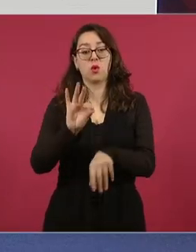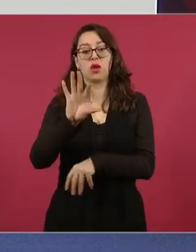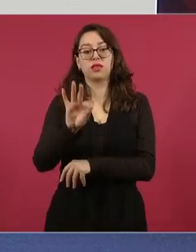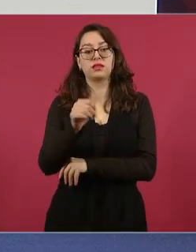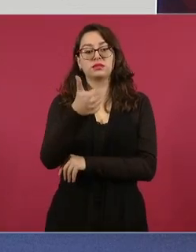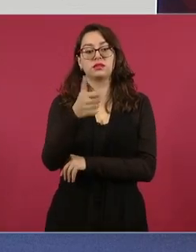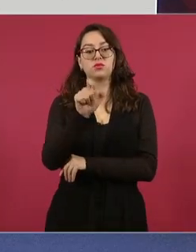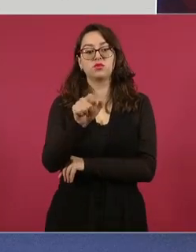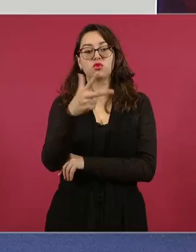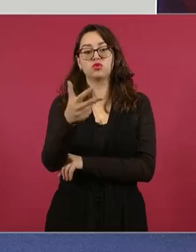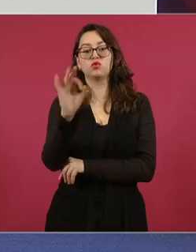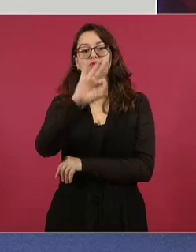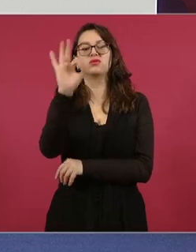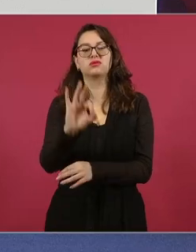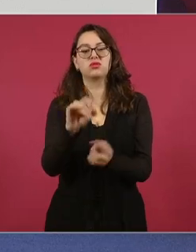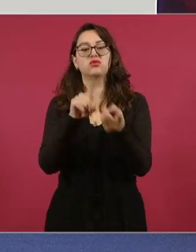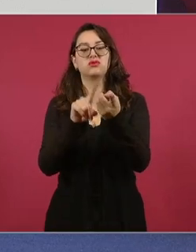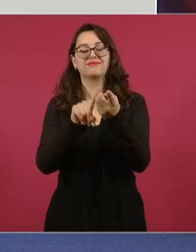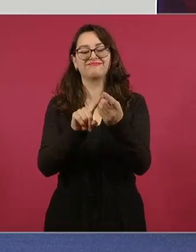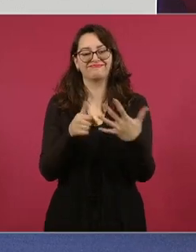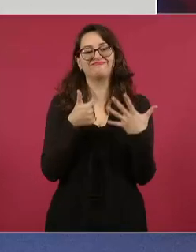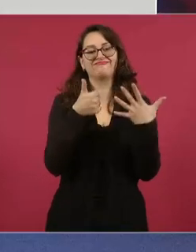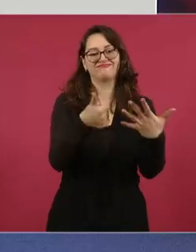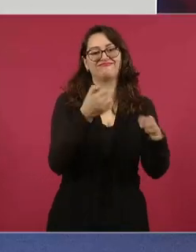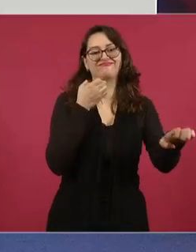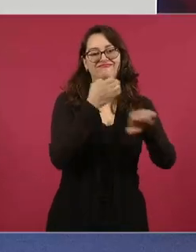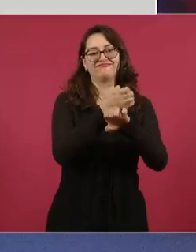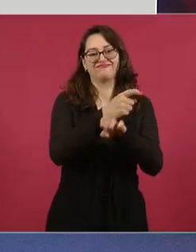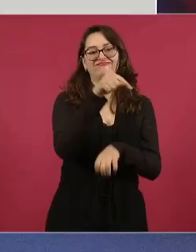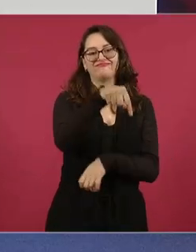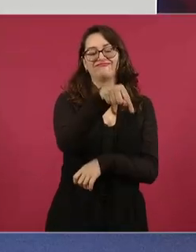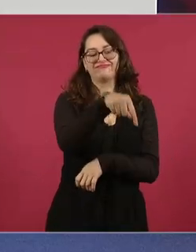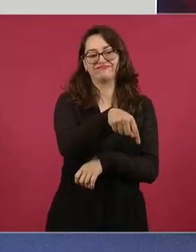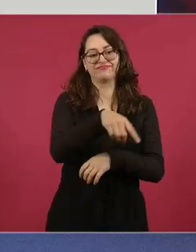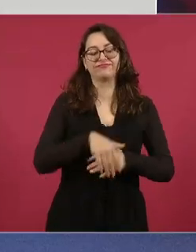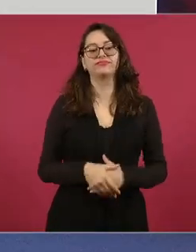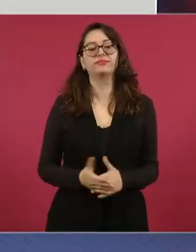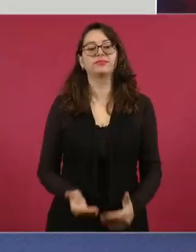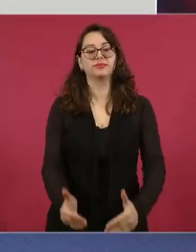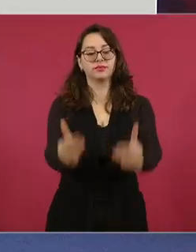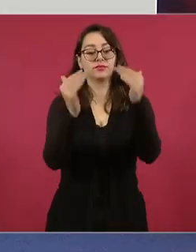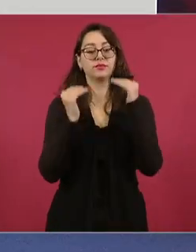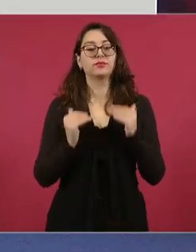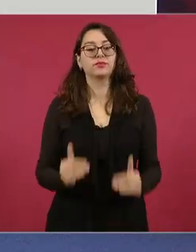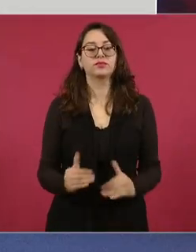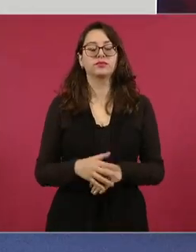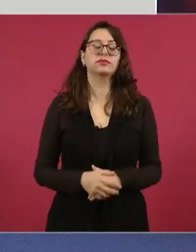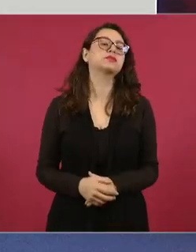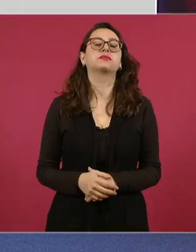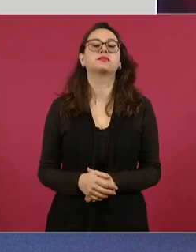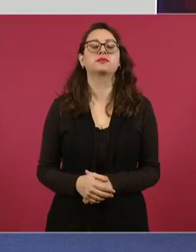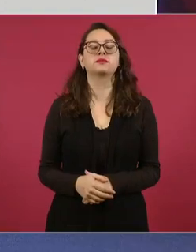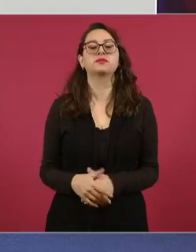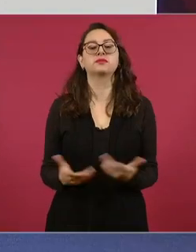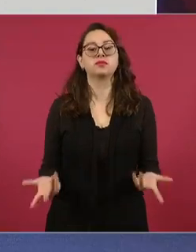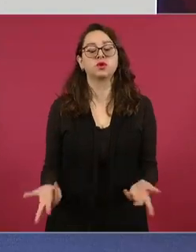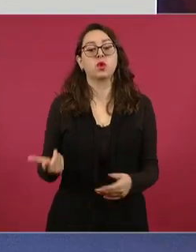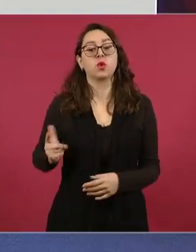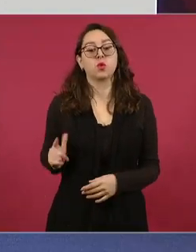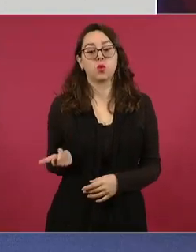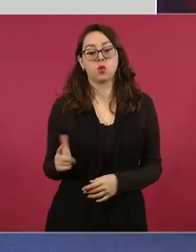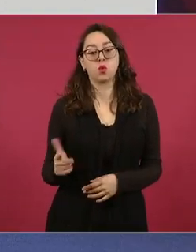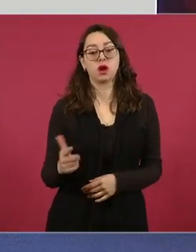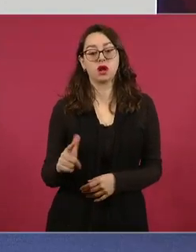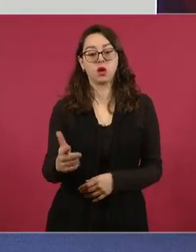ocho de los homicidios del país. Adelante. Aquí está el mensual de Guanajuato, en